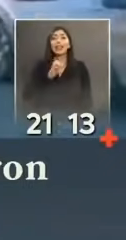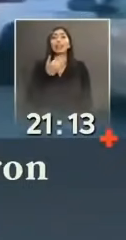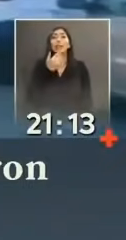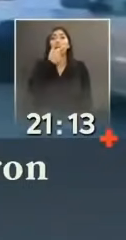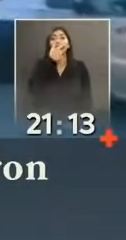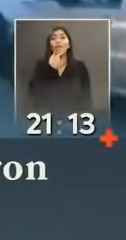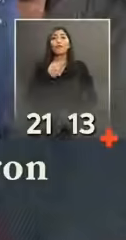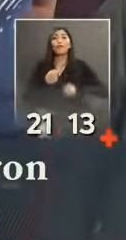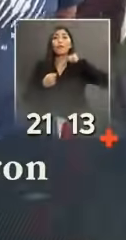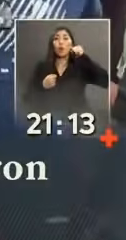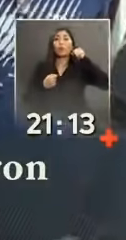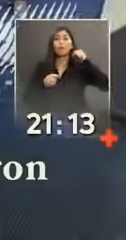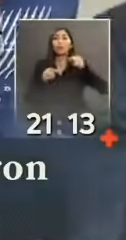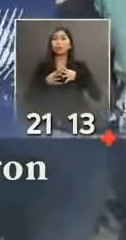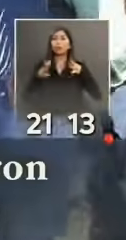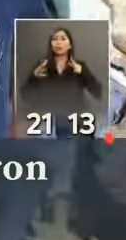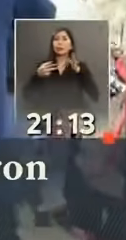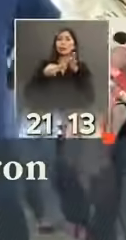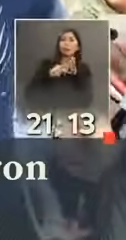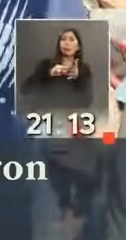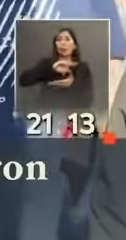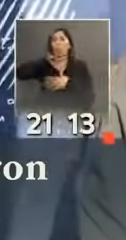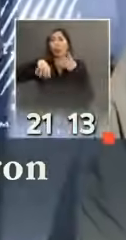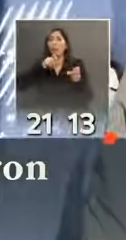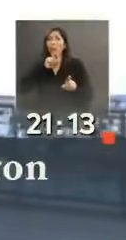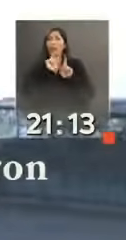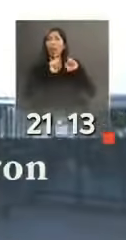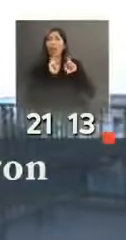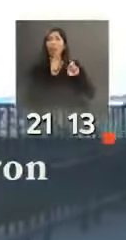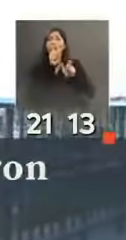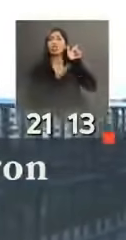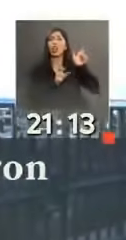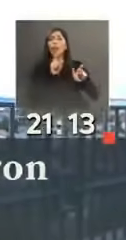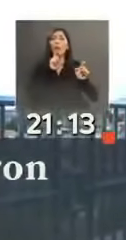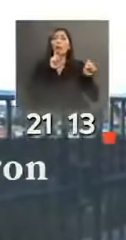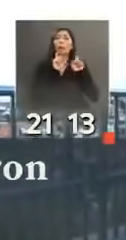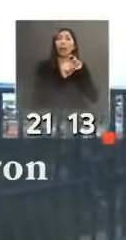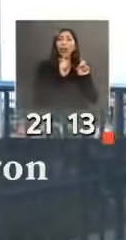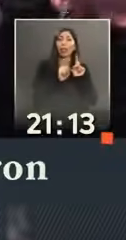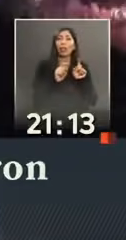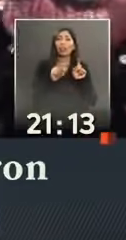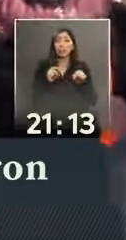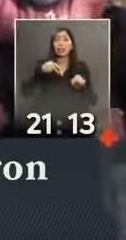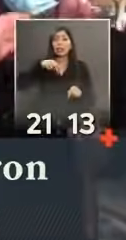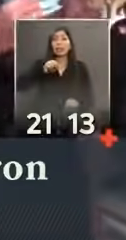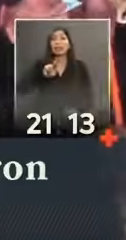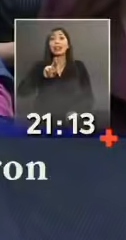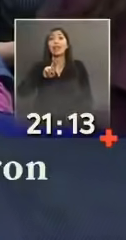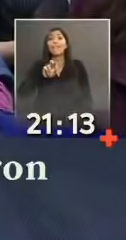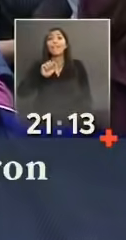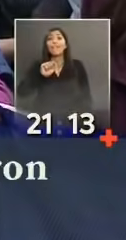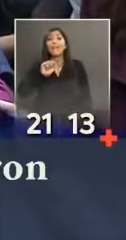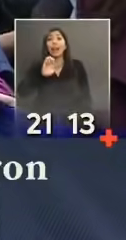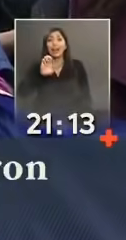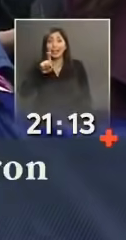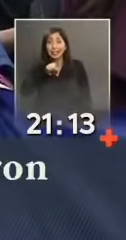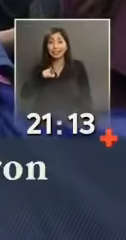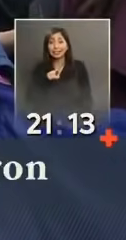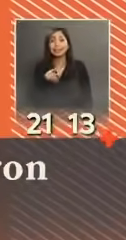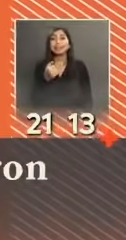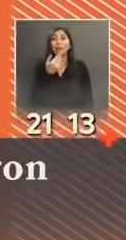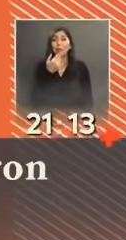marcadas por incidentes e insultos por parte de manifestantes. Paula Narváez, quien hoy visitó una sede vecinal